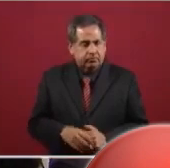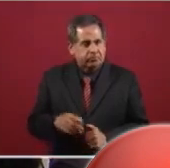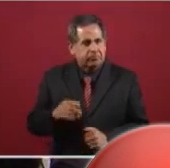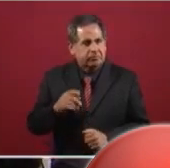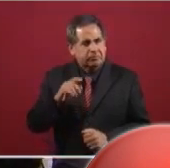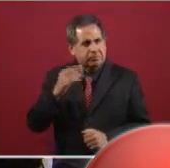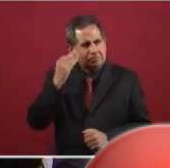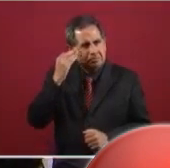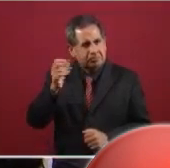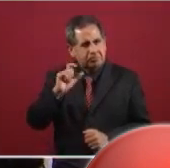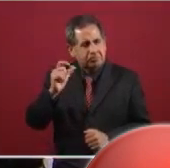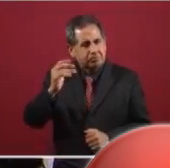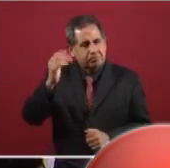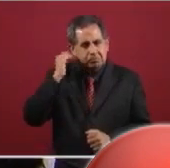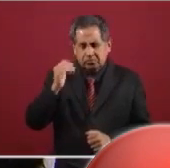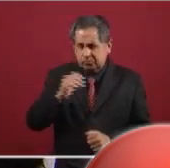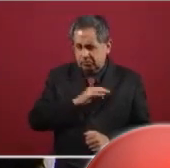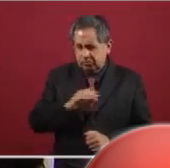hablando de